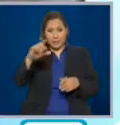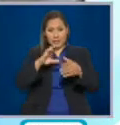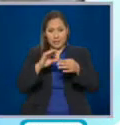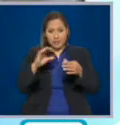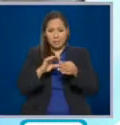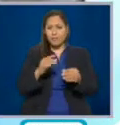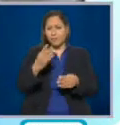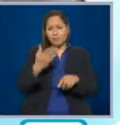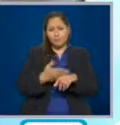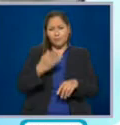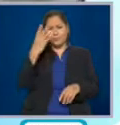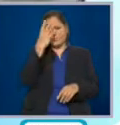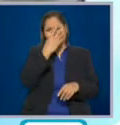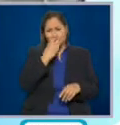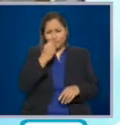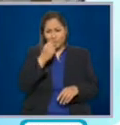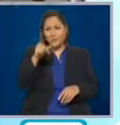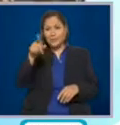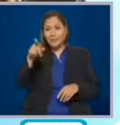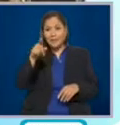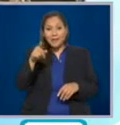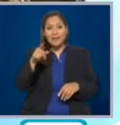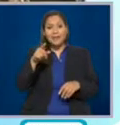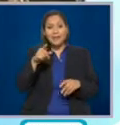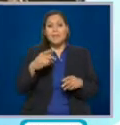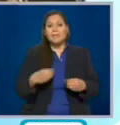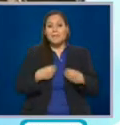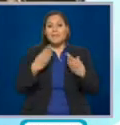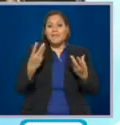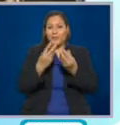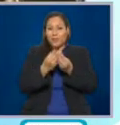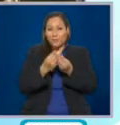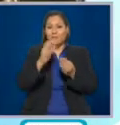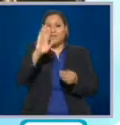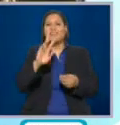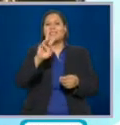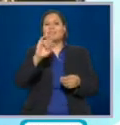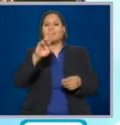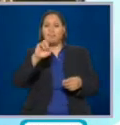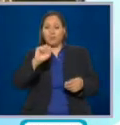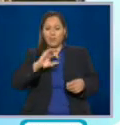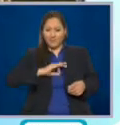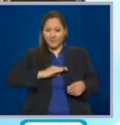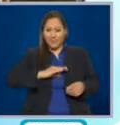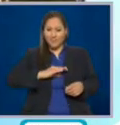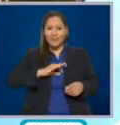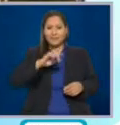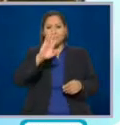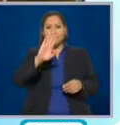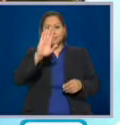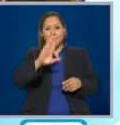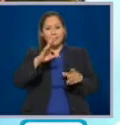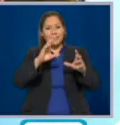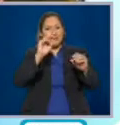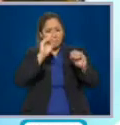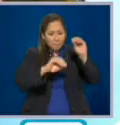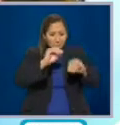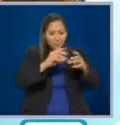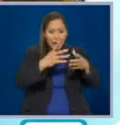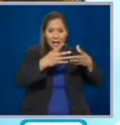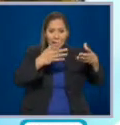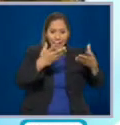muy hermosa, ¿no? O sea, prácticamente viven con ellos. Él dice que son virus que se van reproduciendo a través de la gente o de los museos.